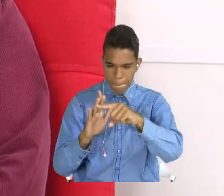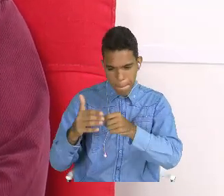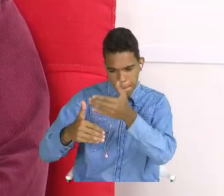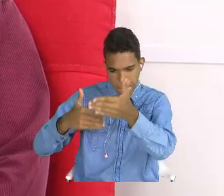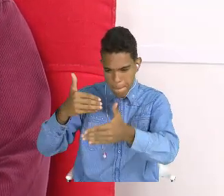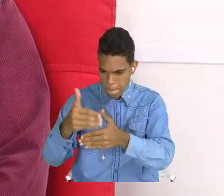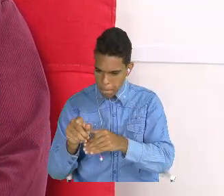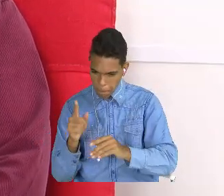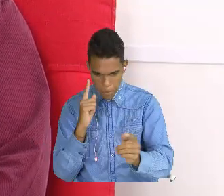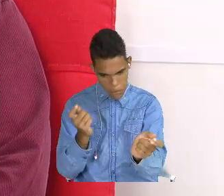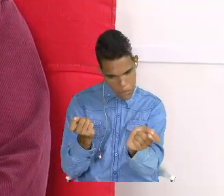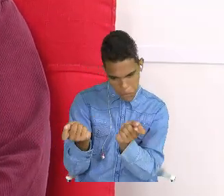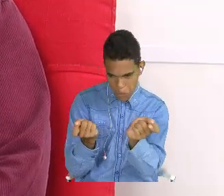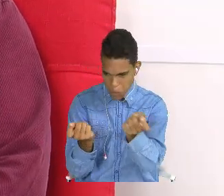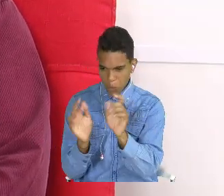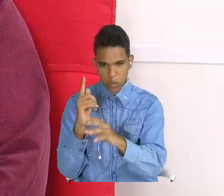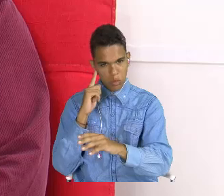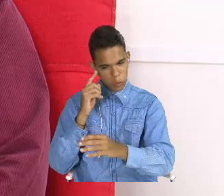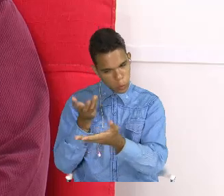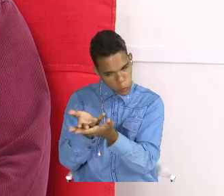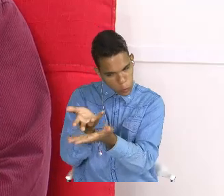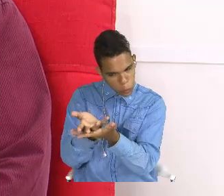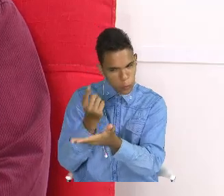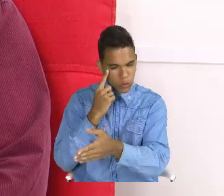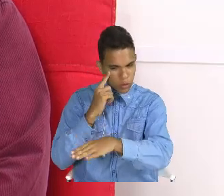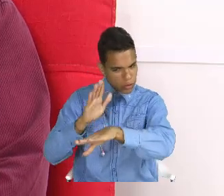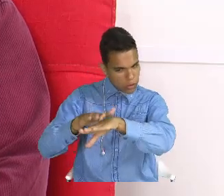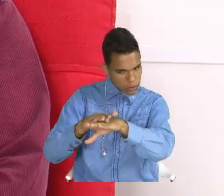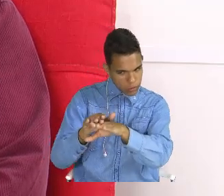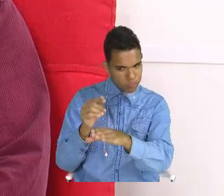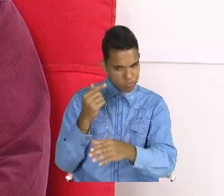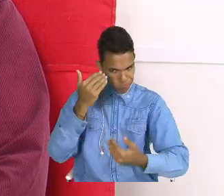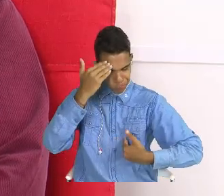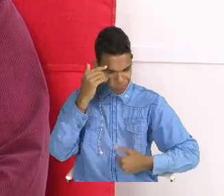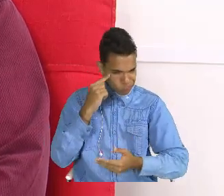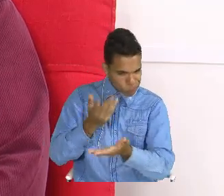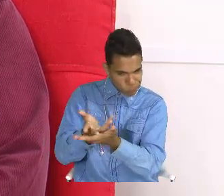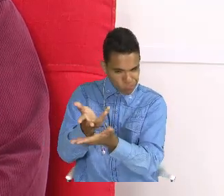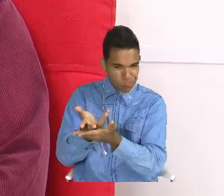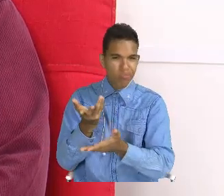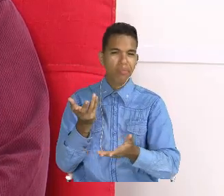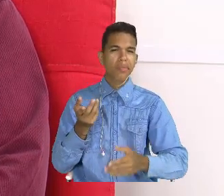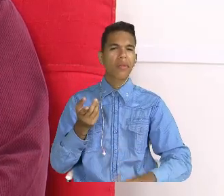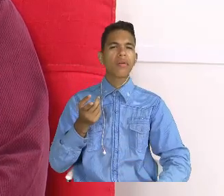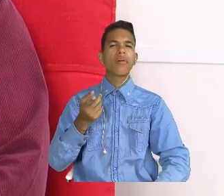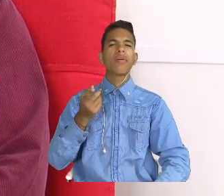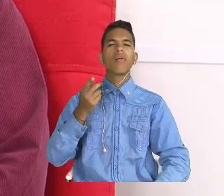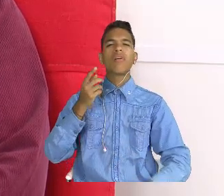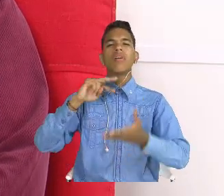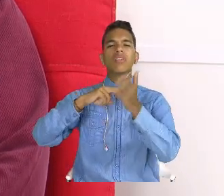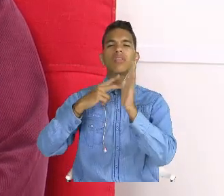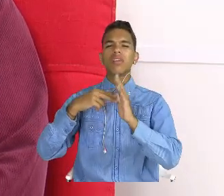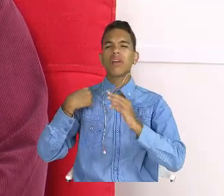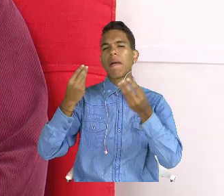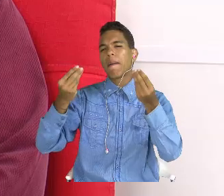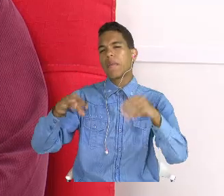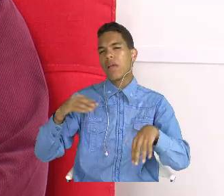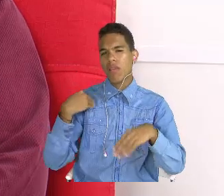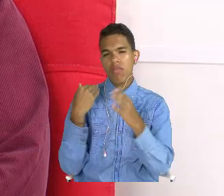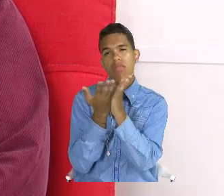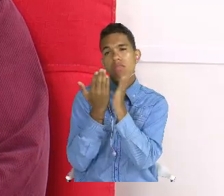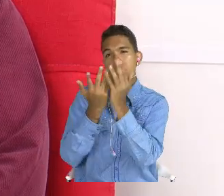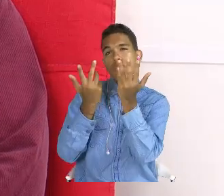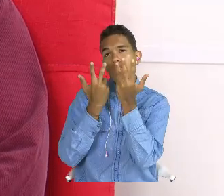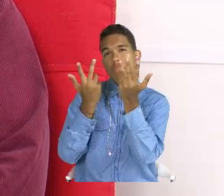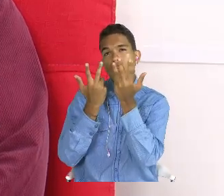a concientizar de una mayor manera a ese paciente. Lo que pasa es que tenemos algo muy malo y es que nuestra educación llega hasta que nos dicen